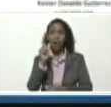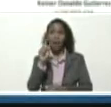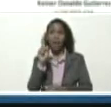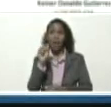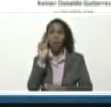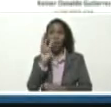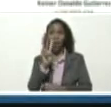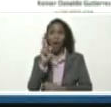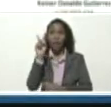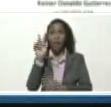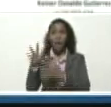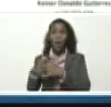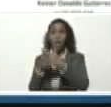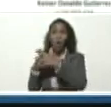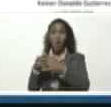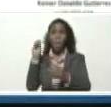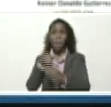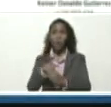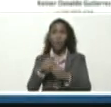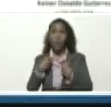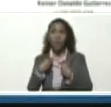encuentra en los Estados Unidos.